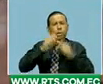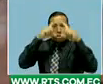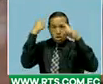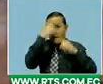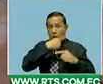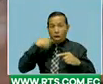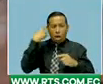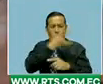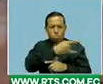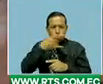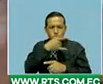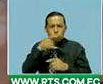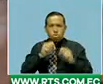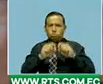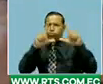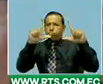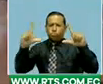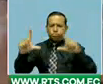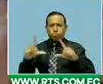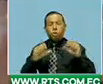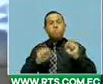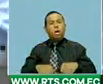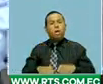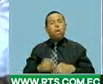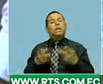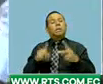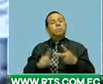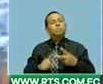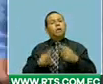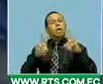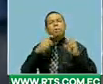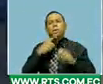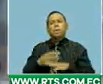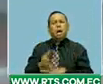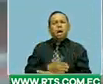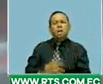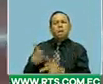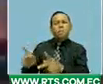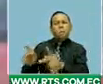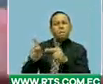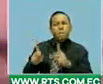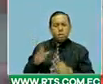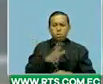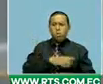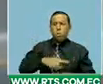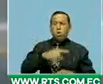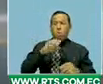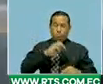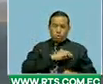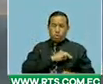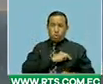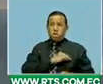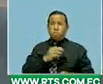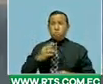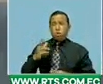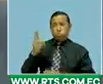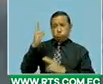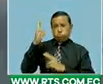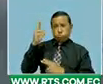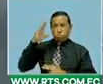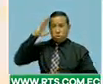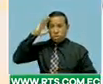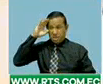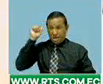todavía no se hace realidad el permiso solicitado para que los agentes metropolitanos porten armas de tipo no